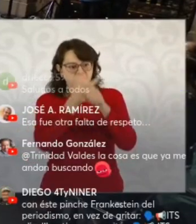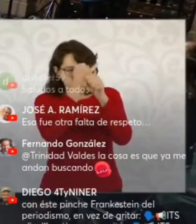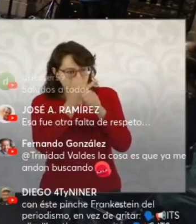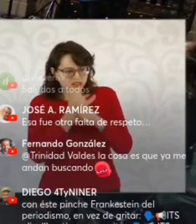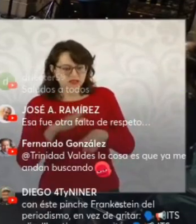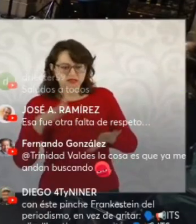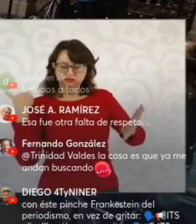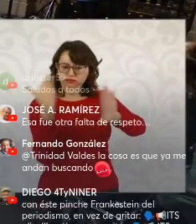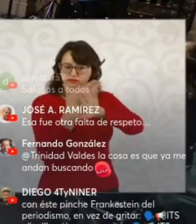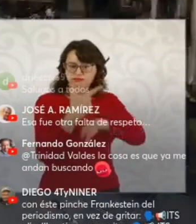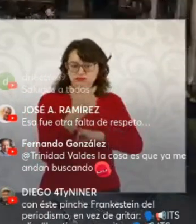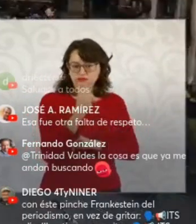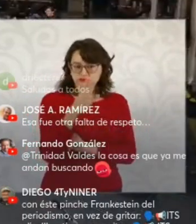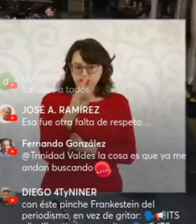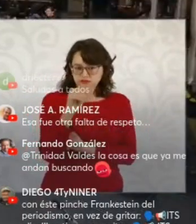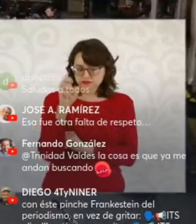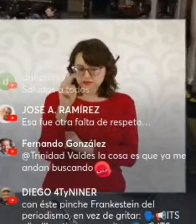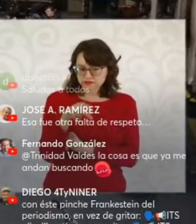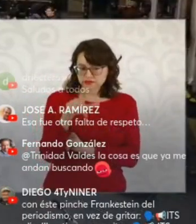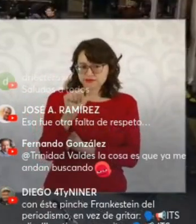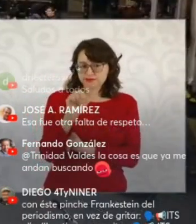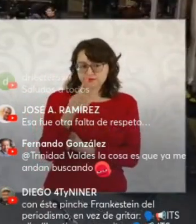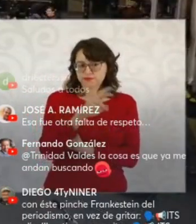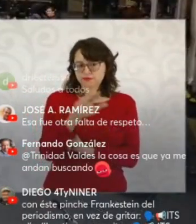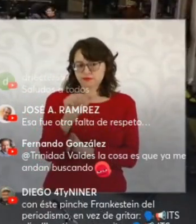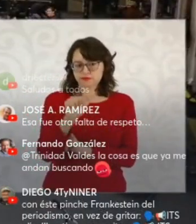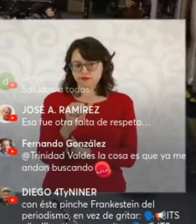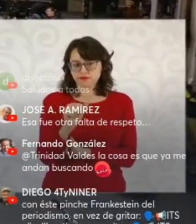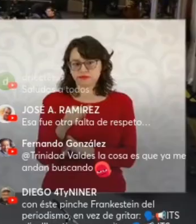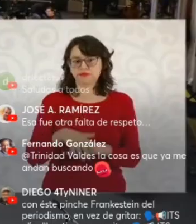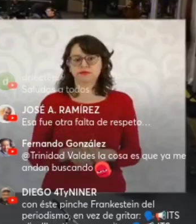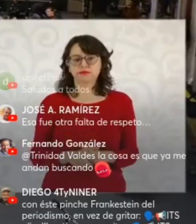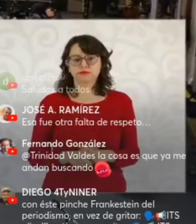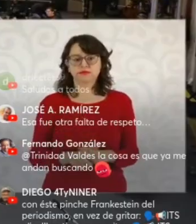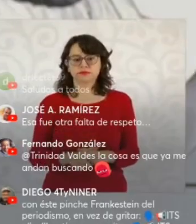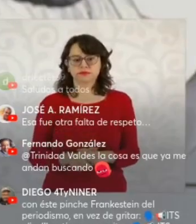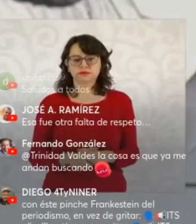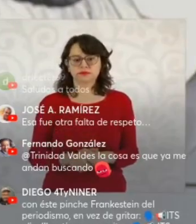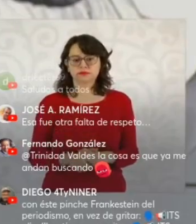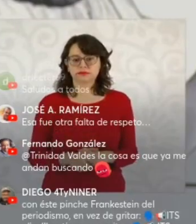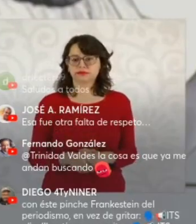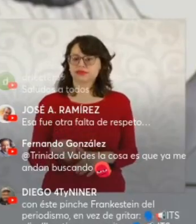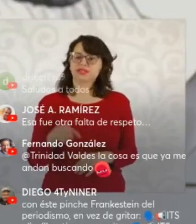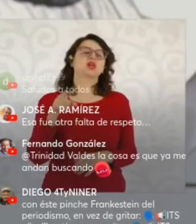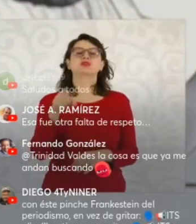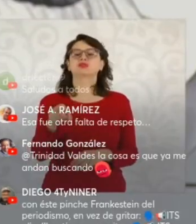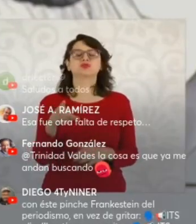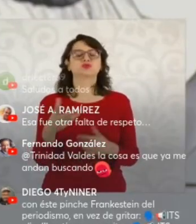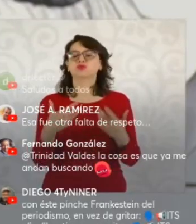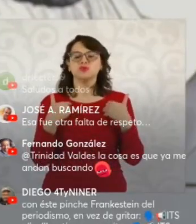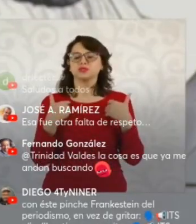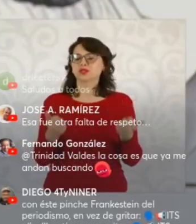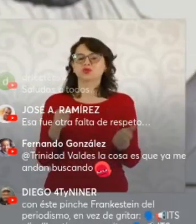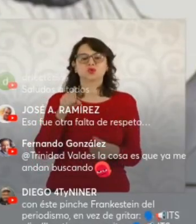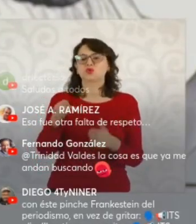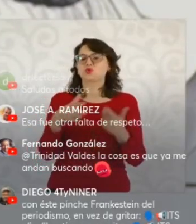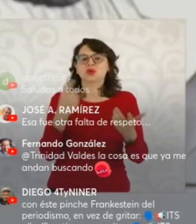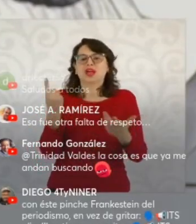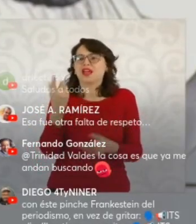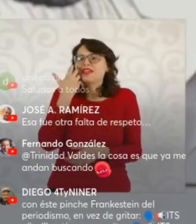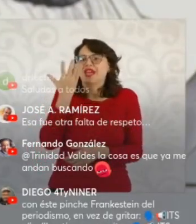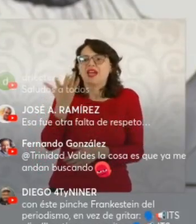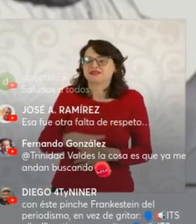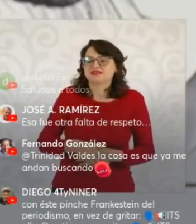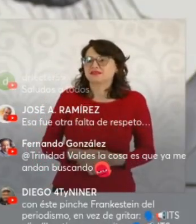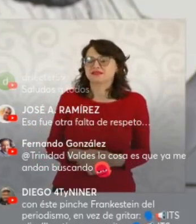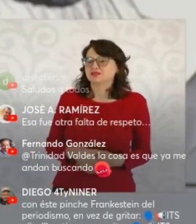el propietario de ese grupo minero. Pero lo que no entiendo es qué estás insinuando. No sé